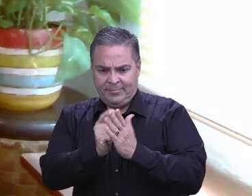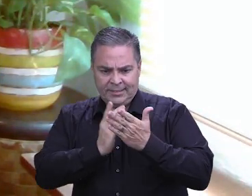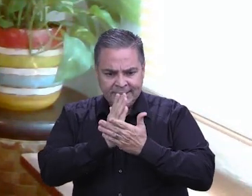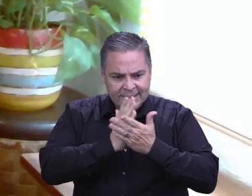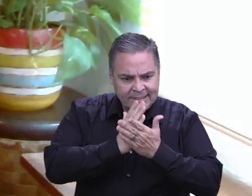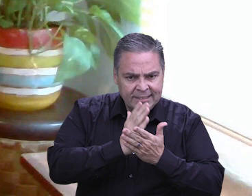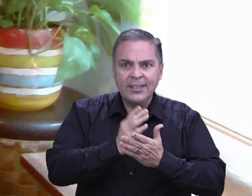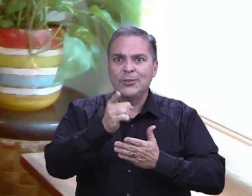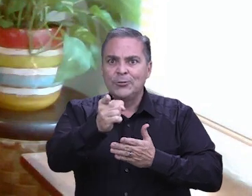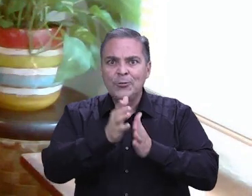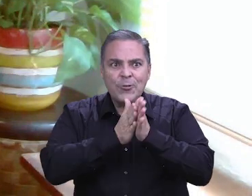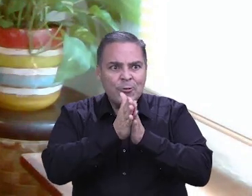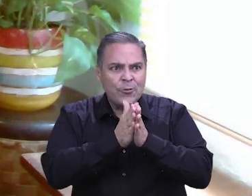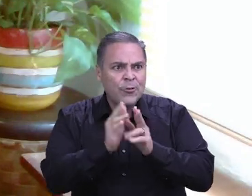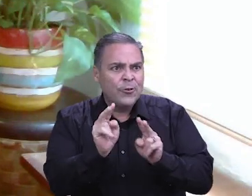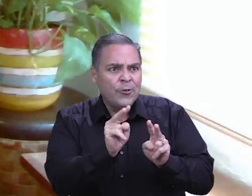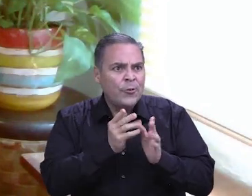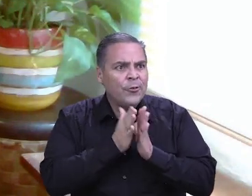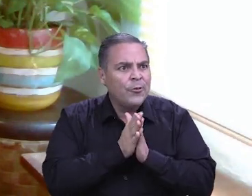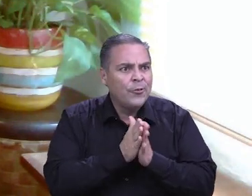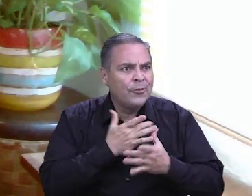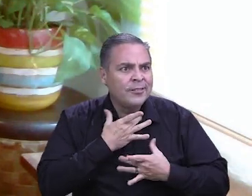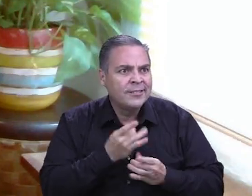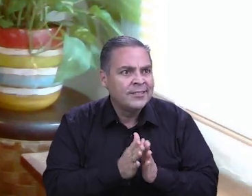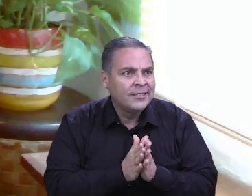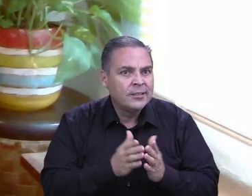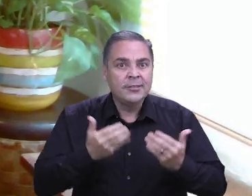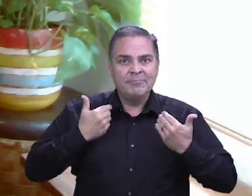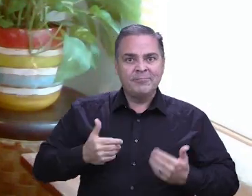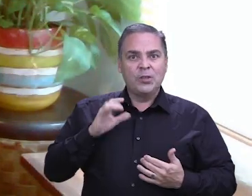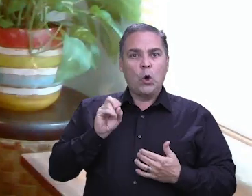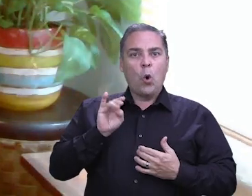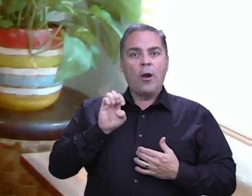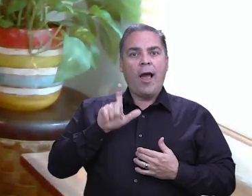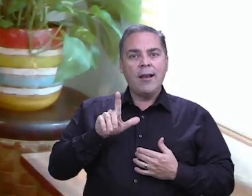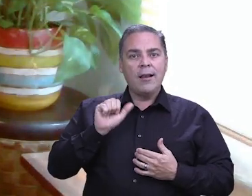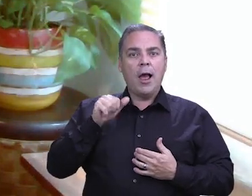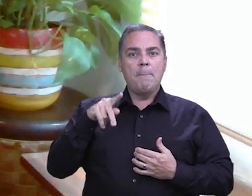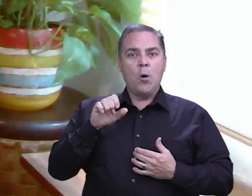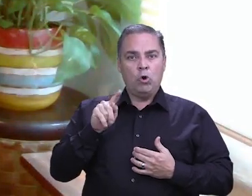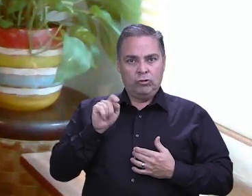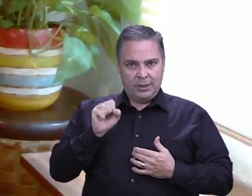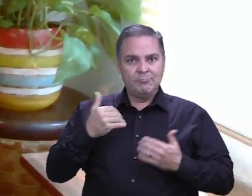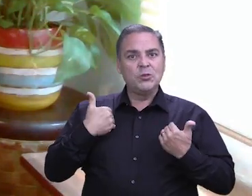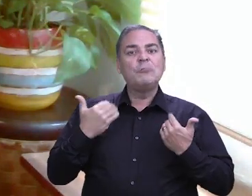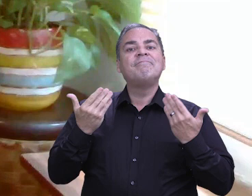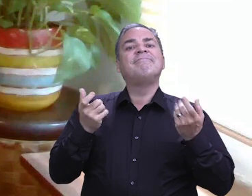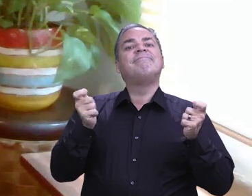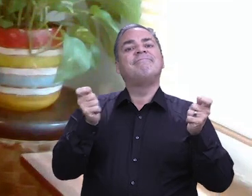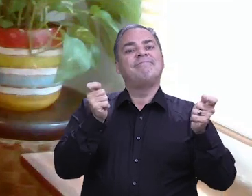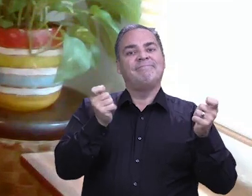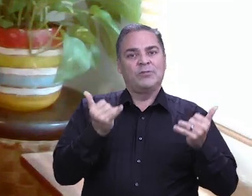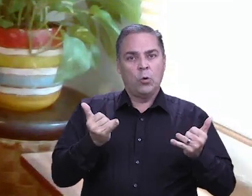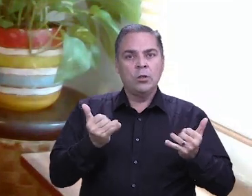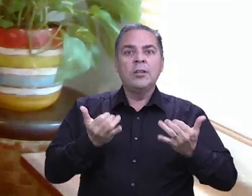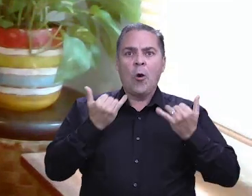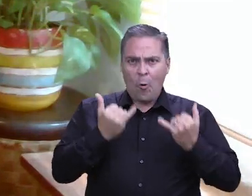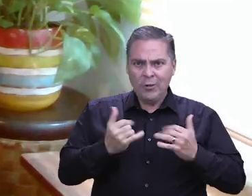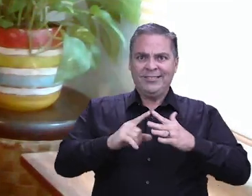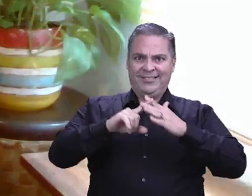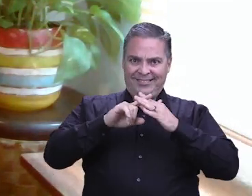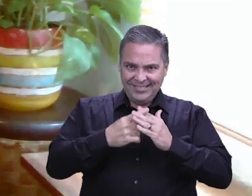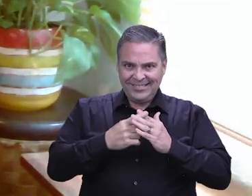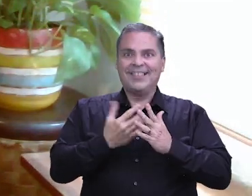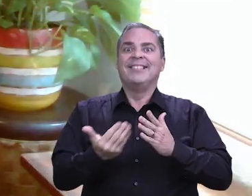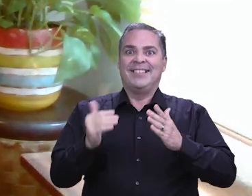pueden interesar. Mi nombre es Coral Aponte y soy tu anfitriona en este espacio. En el día de hoy iniciamos otra serie de